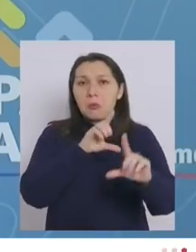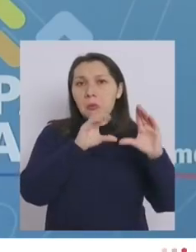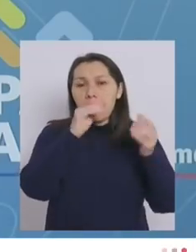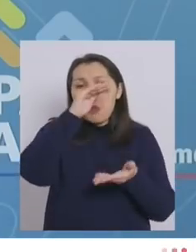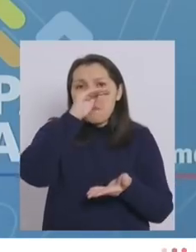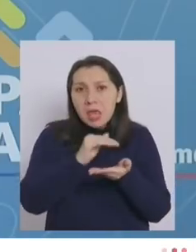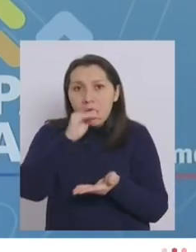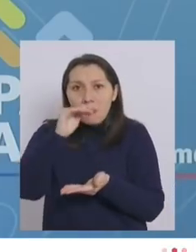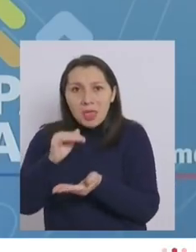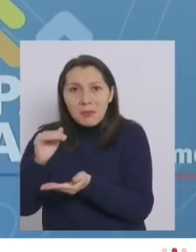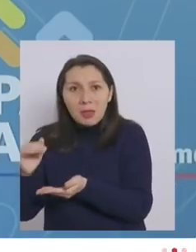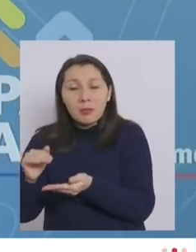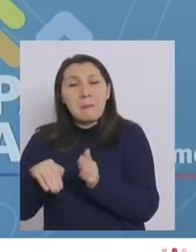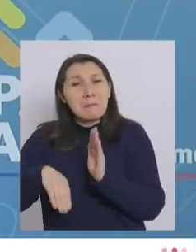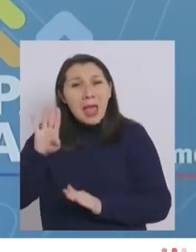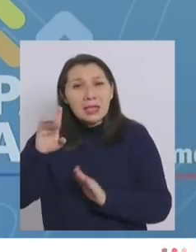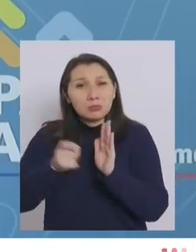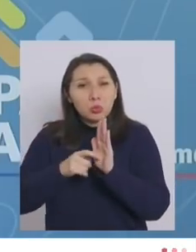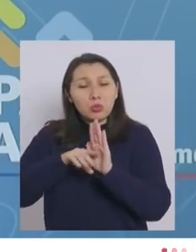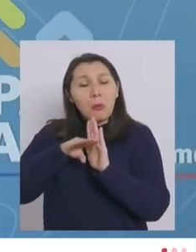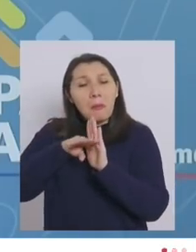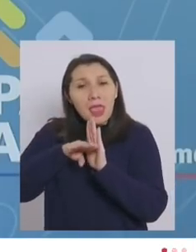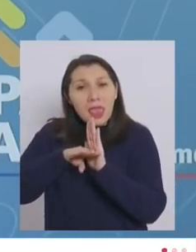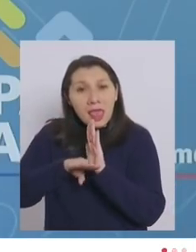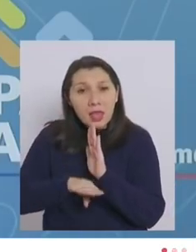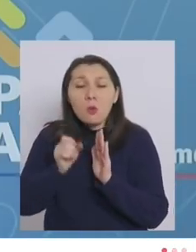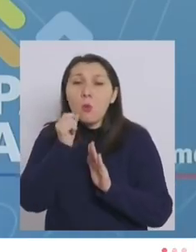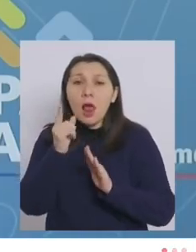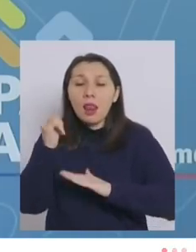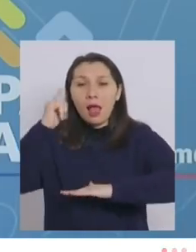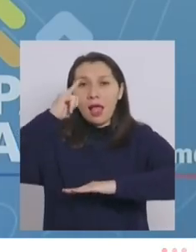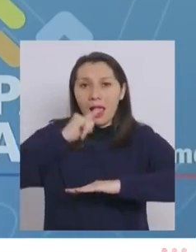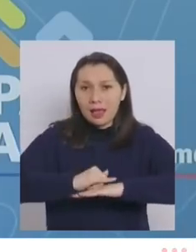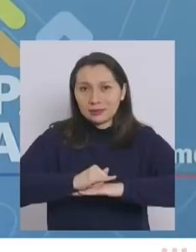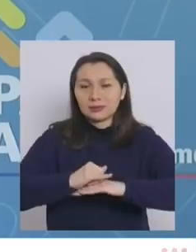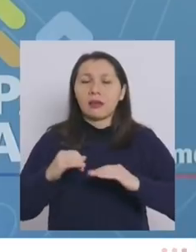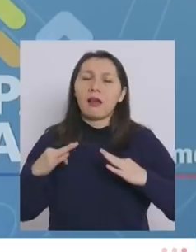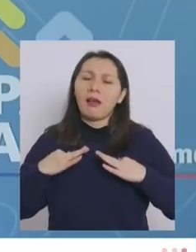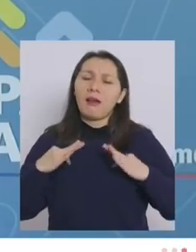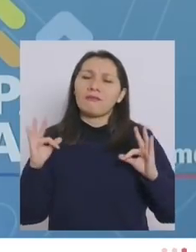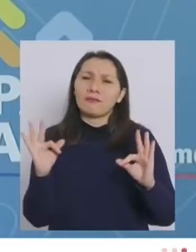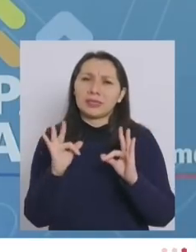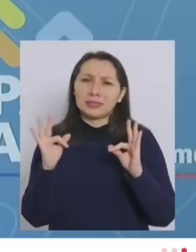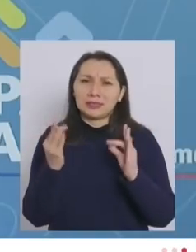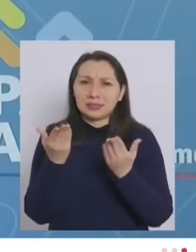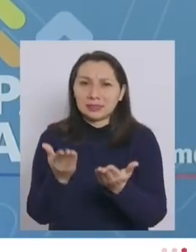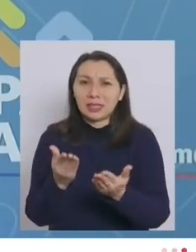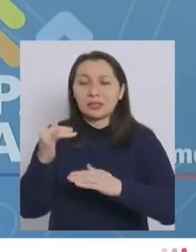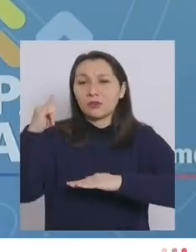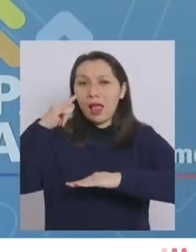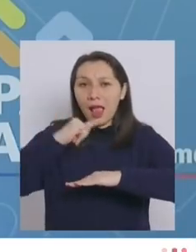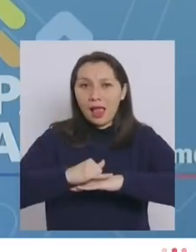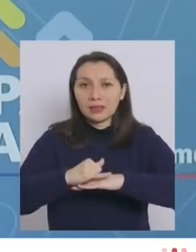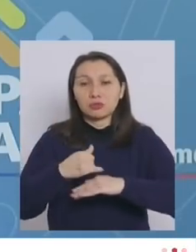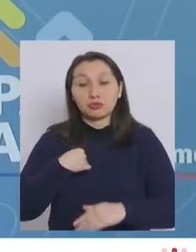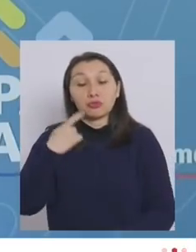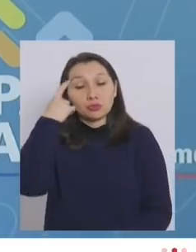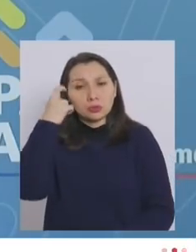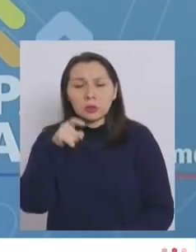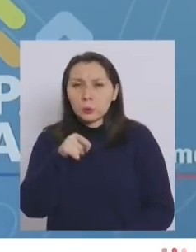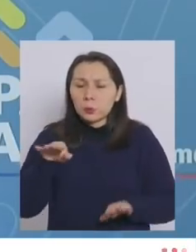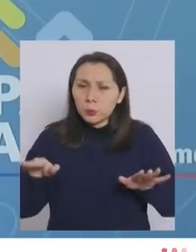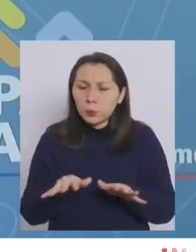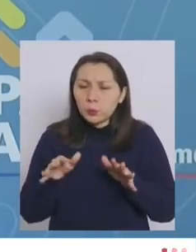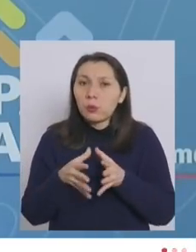casos y la que más disminuye es la región de Aysén. Mis felicitaciones a la región de Aysén, que yo creo que ha hecho un